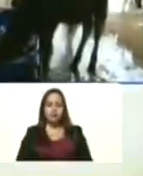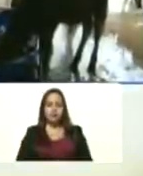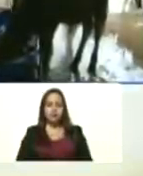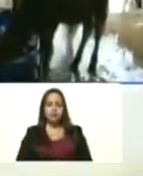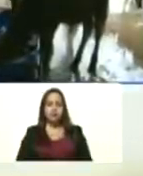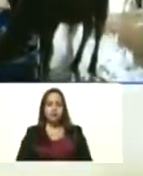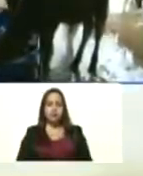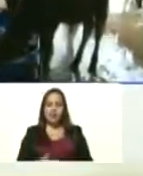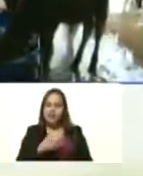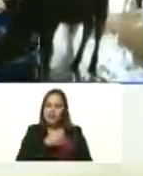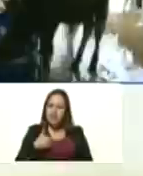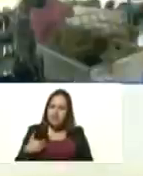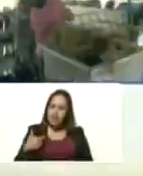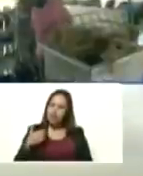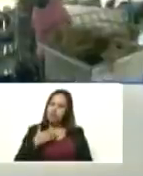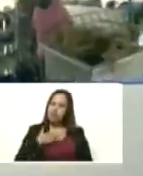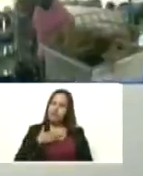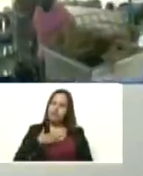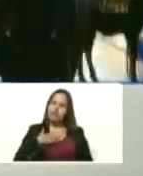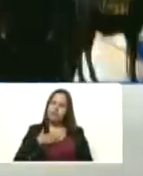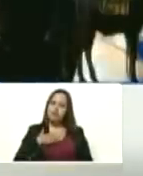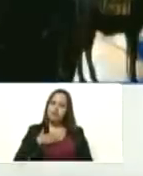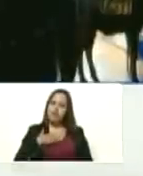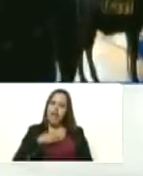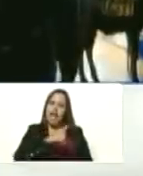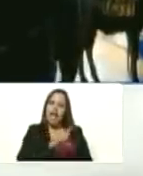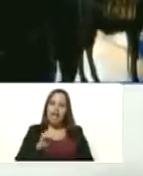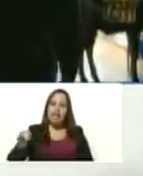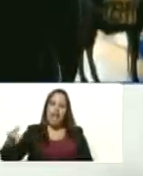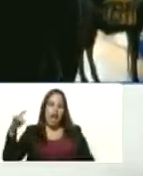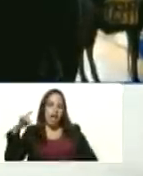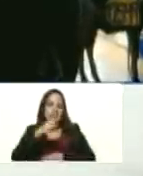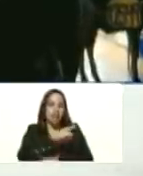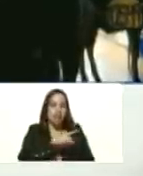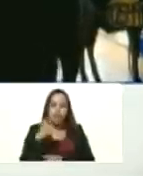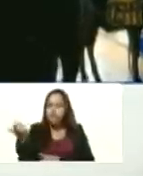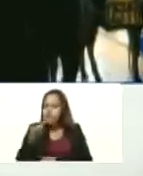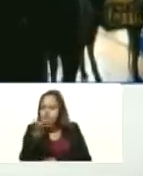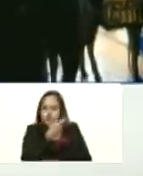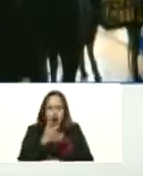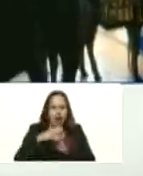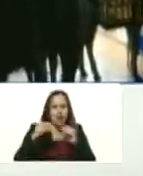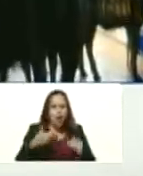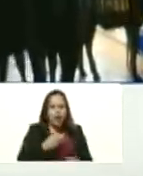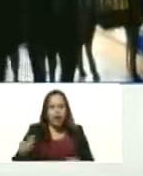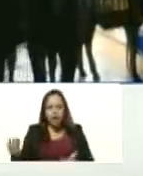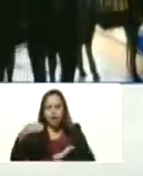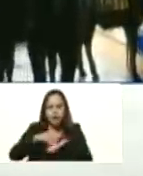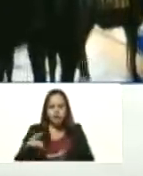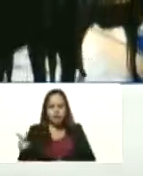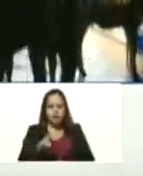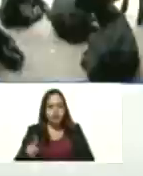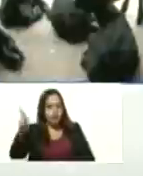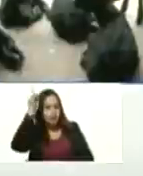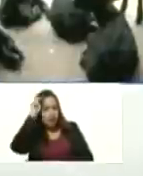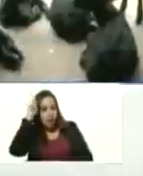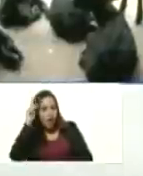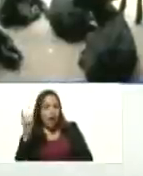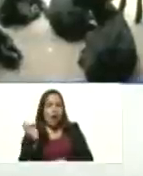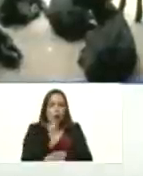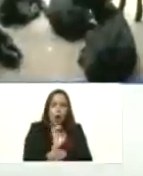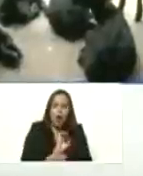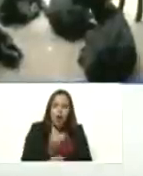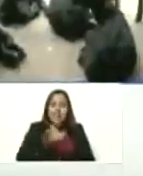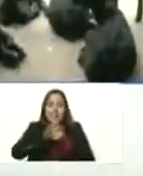quisiera tener yo cien aviones para mandar a buscar a todos los que se quieren venir de perú de ecuador